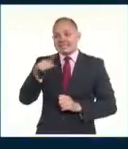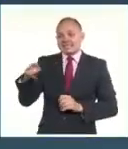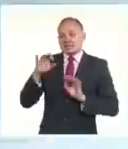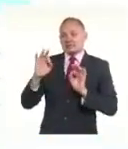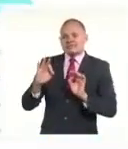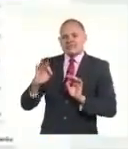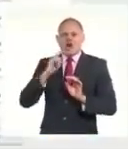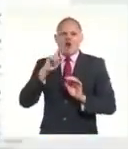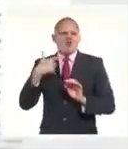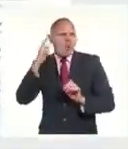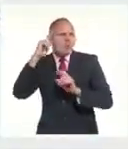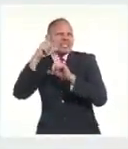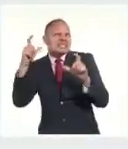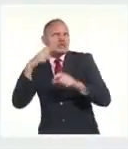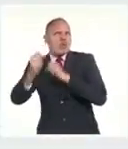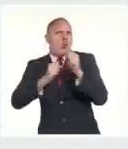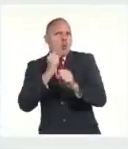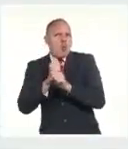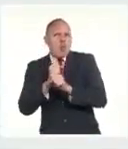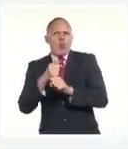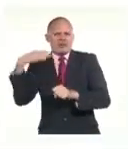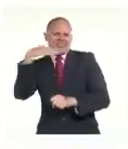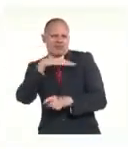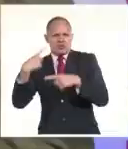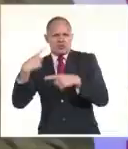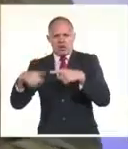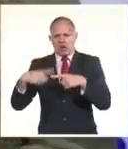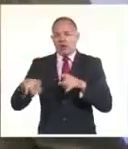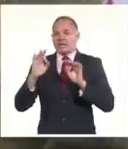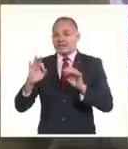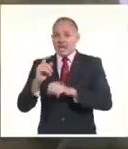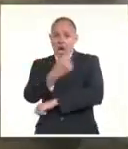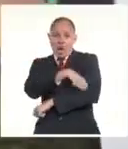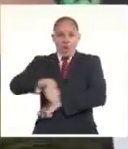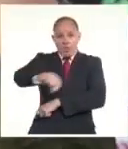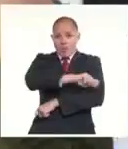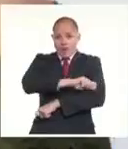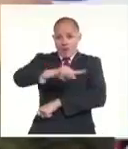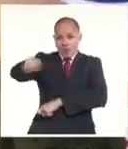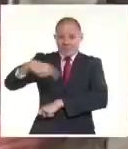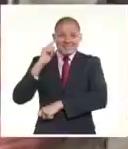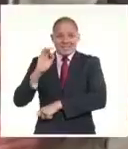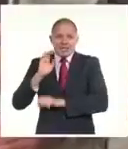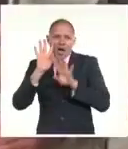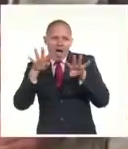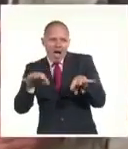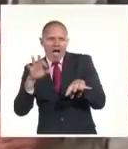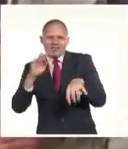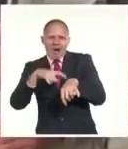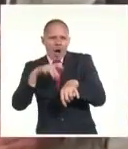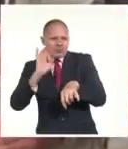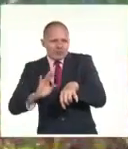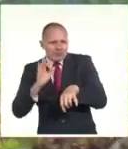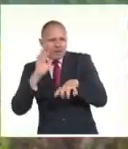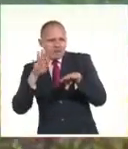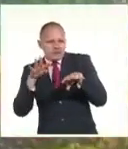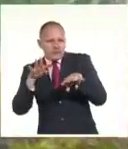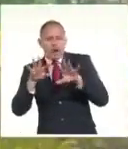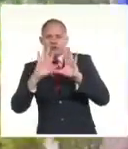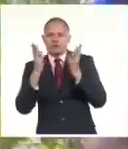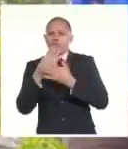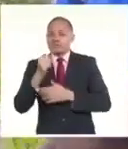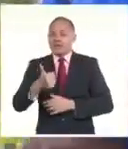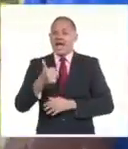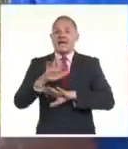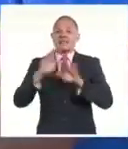saber científico y la cercanía a un público fiel que no deja de seguir la señal televisiva que se emite en este lado de la isla. Ya son